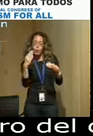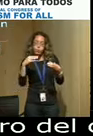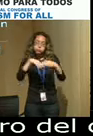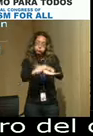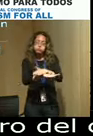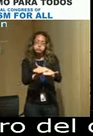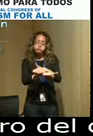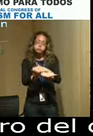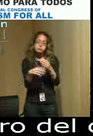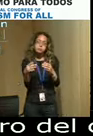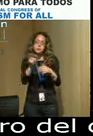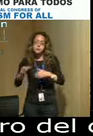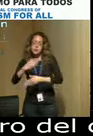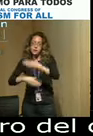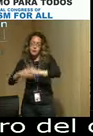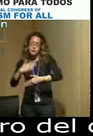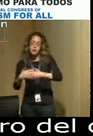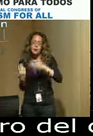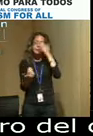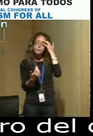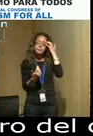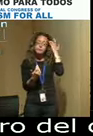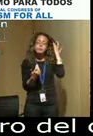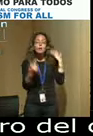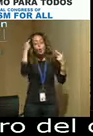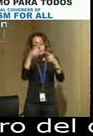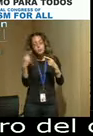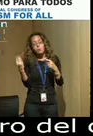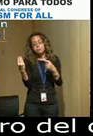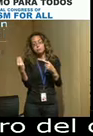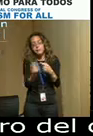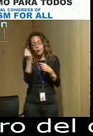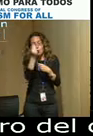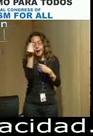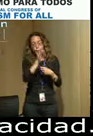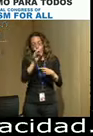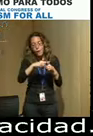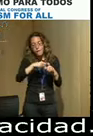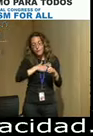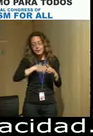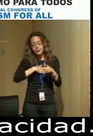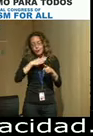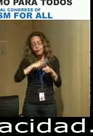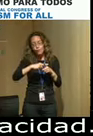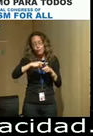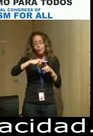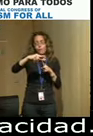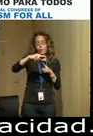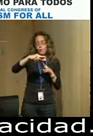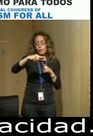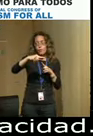buscar fórmulas de cómo mejorar, incrementar ese nivel de satisfacción que tiene la persona,